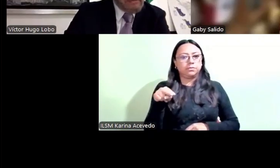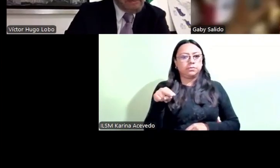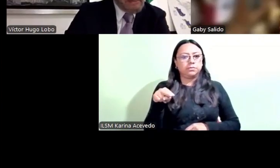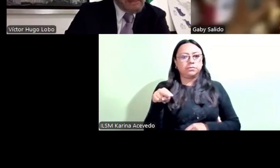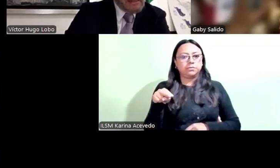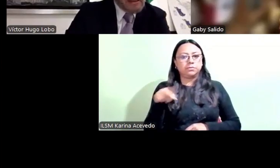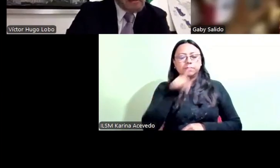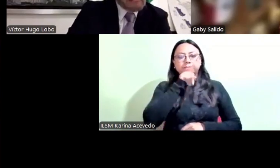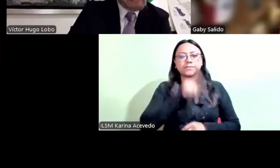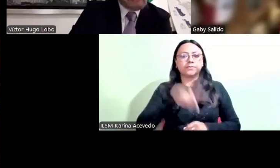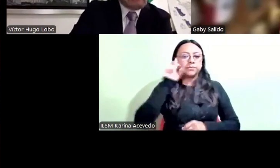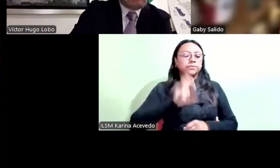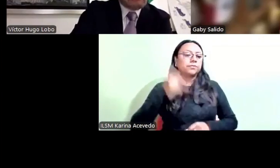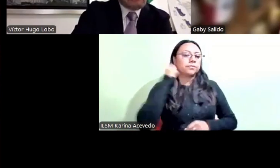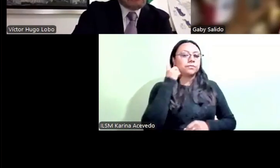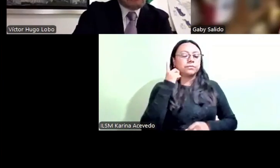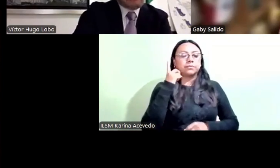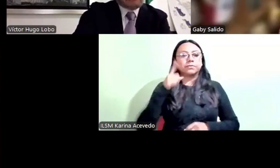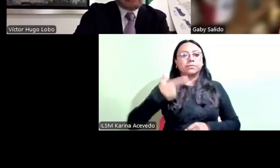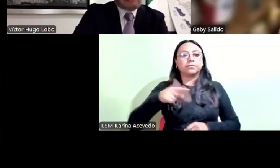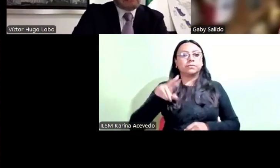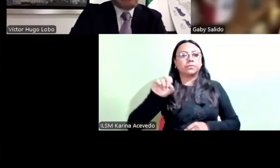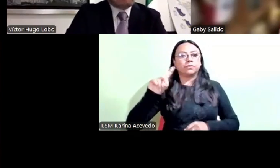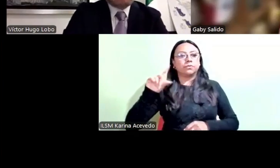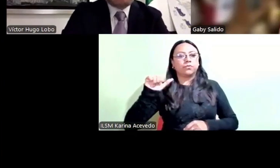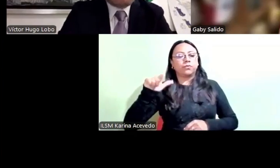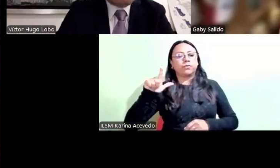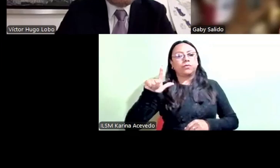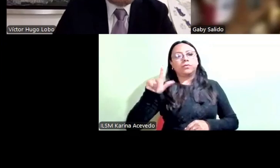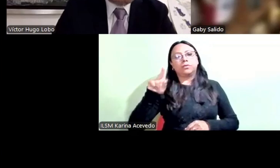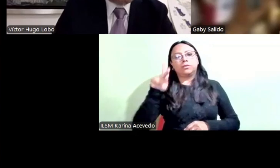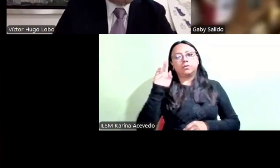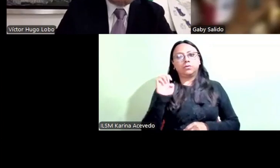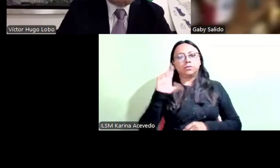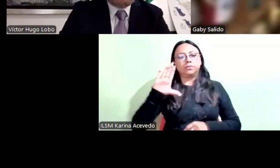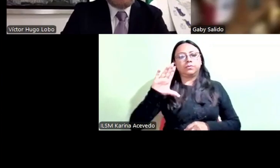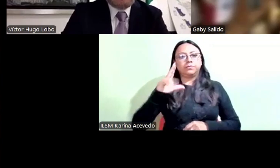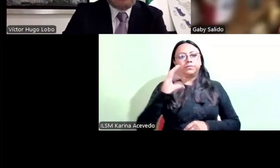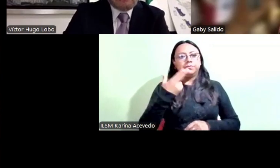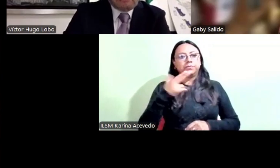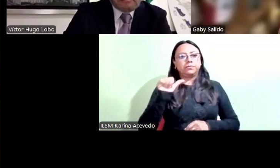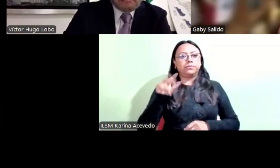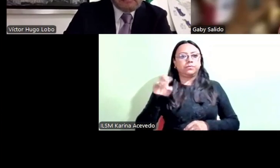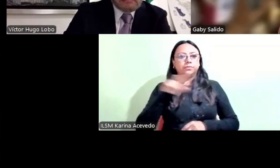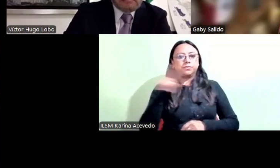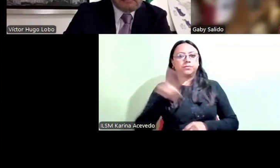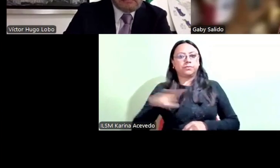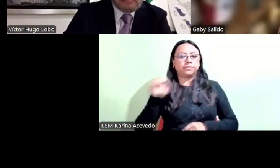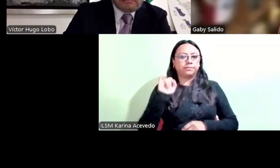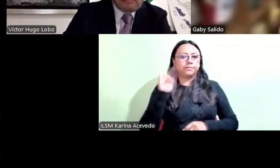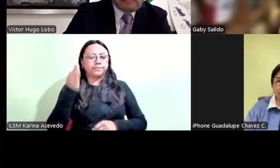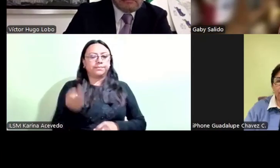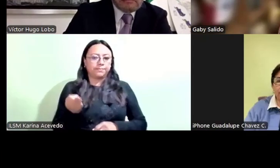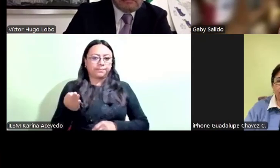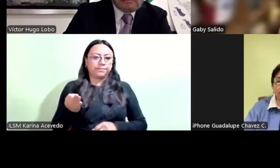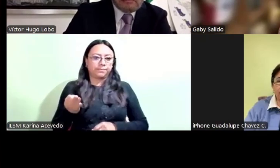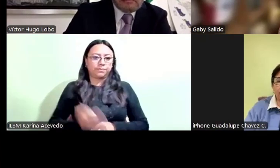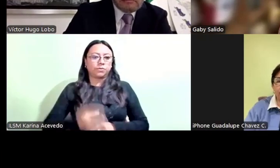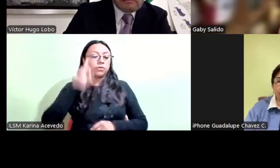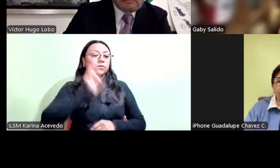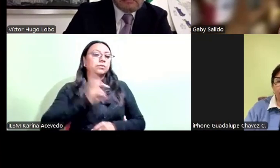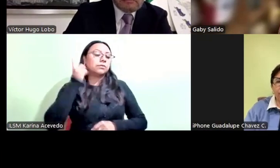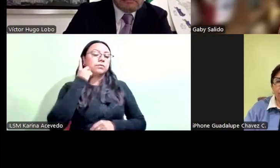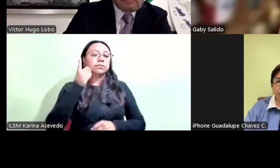Diputada María Guadalupe Chávez Contreras. Guadalupe Chávez, a favor. Gracias, diputada. Diputada